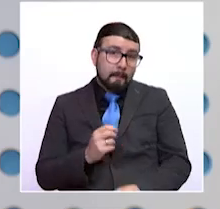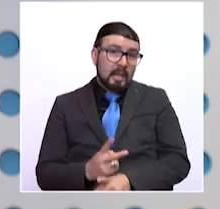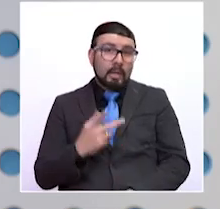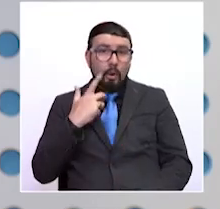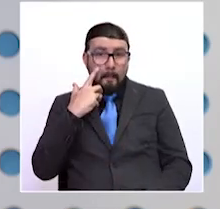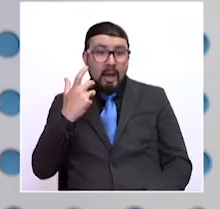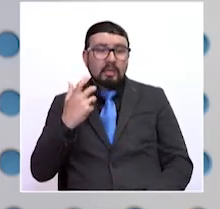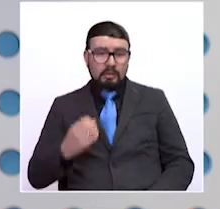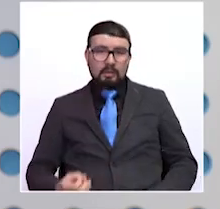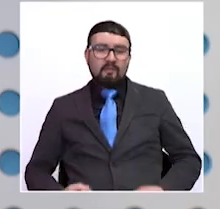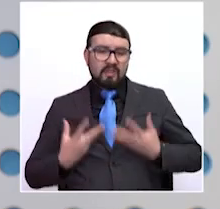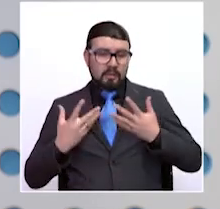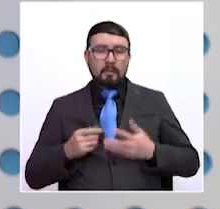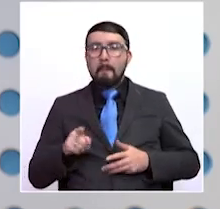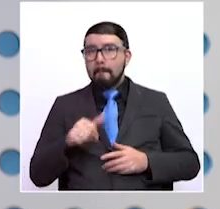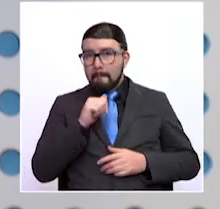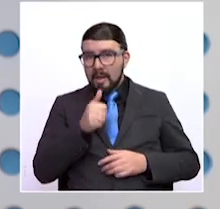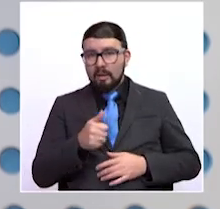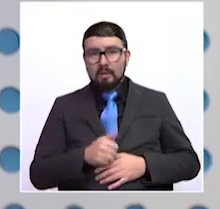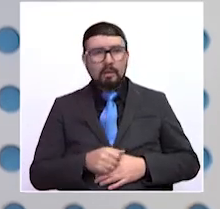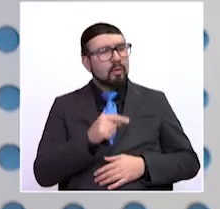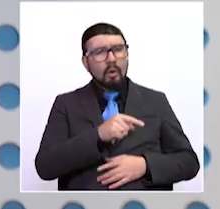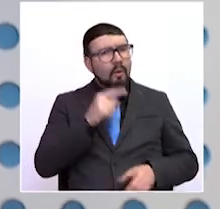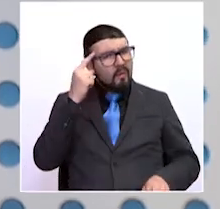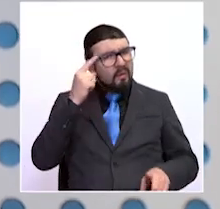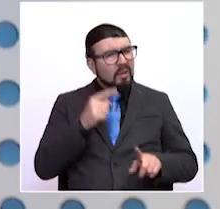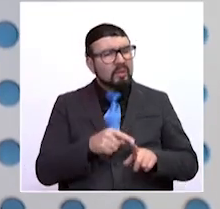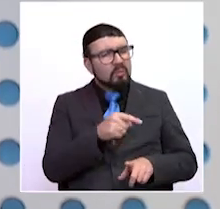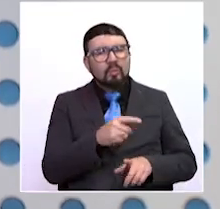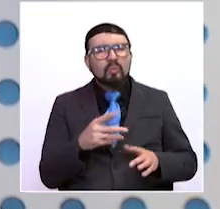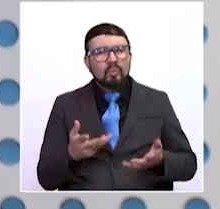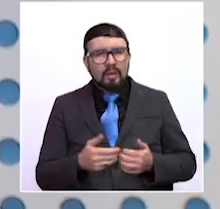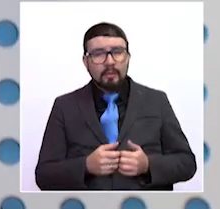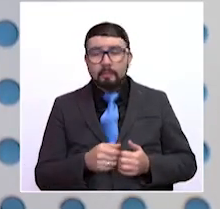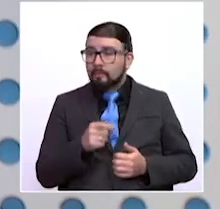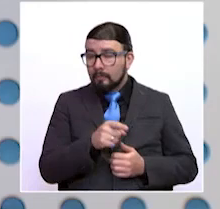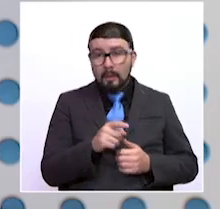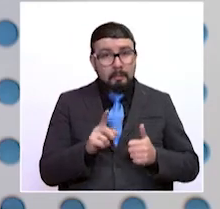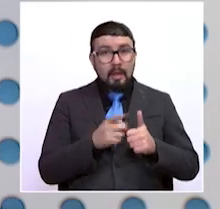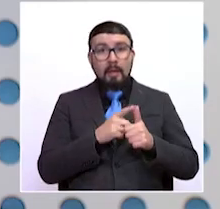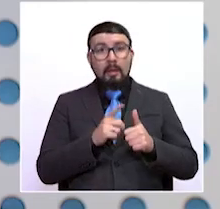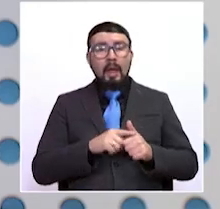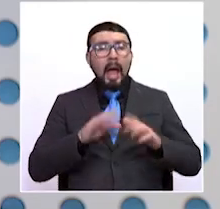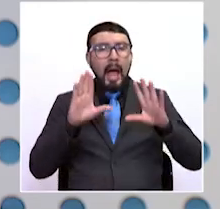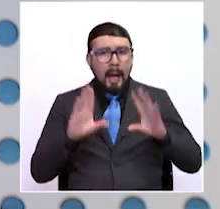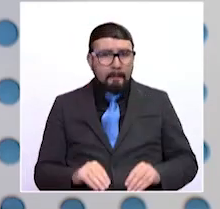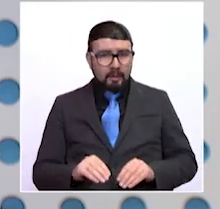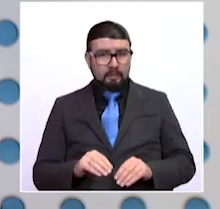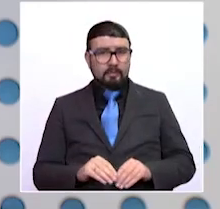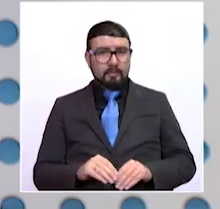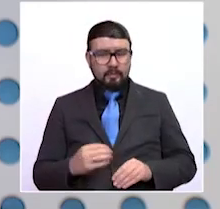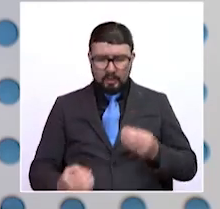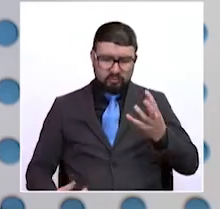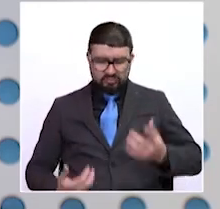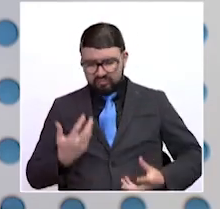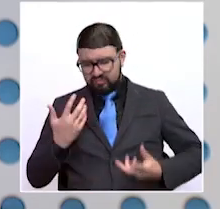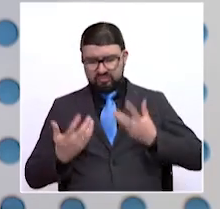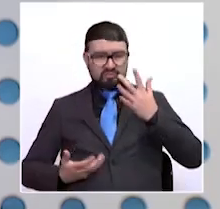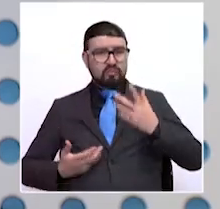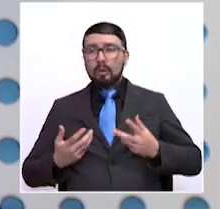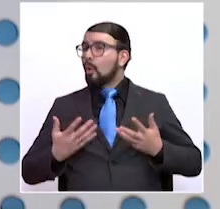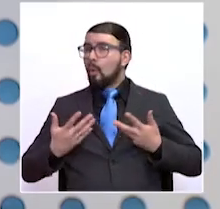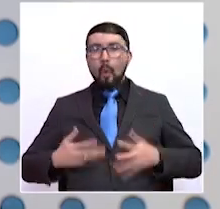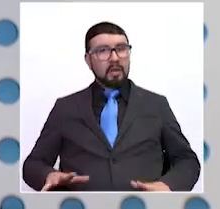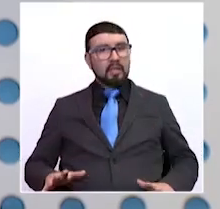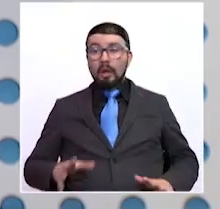lo explicaba la doctora. Lo ideal, y en la presentación teníamos, apagar la llama, o sea, apagar la ropa ¿con qué? Con lo que haya